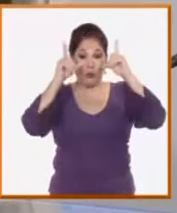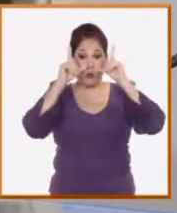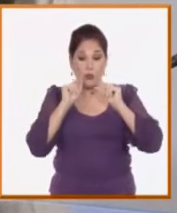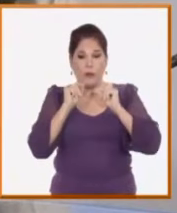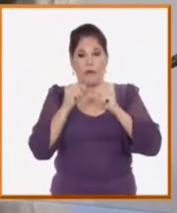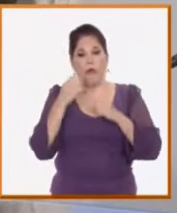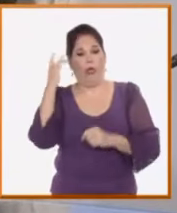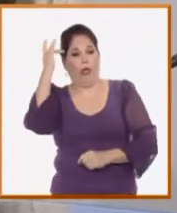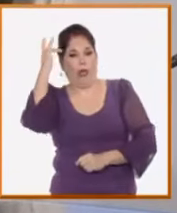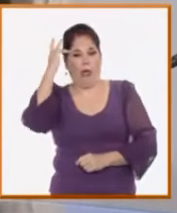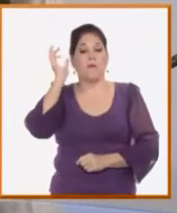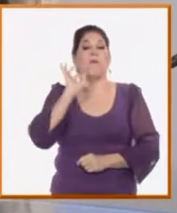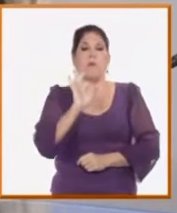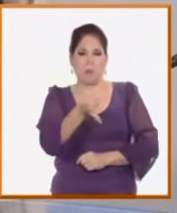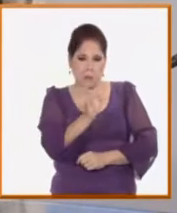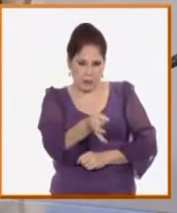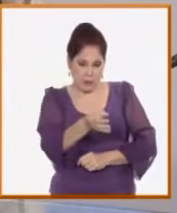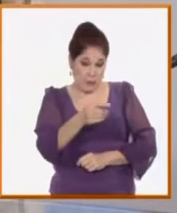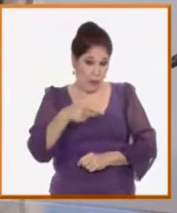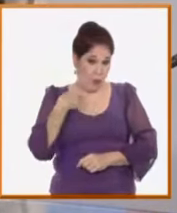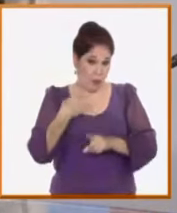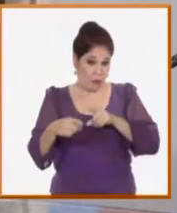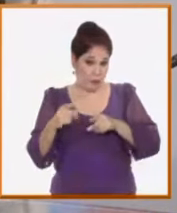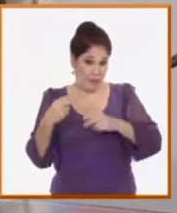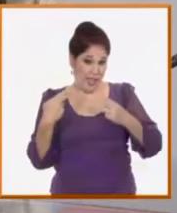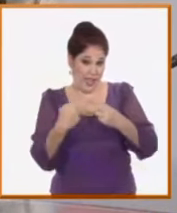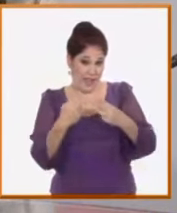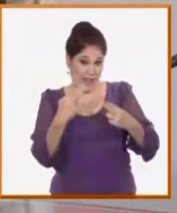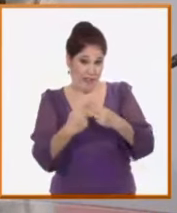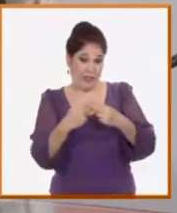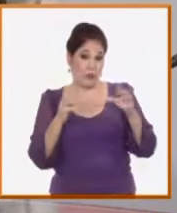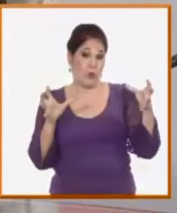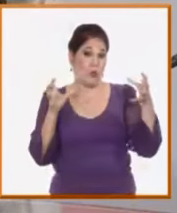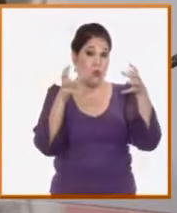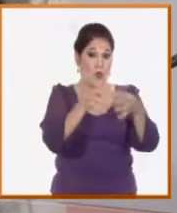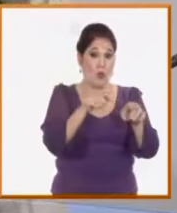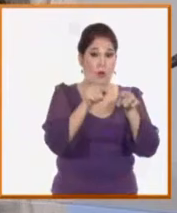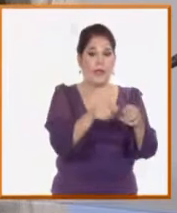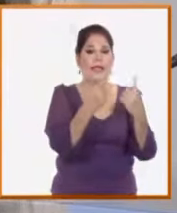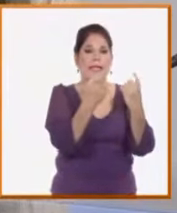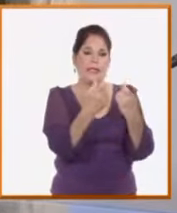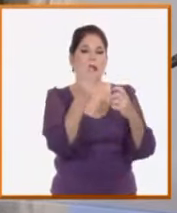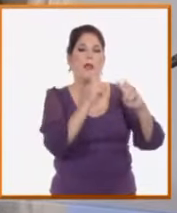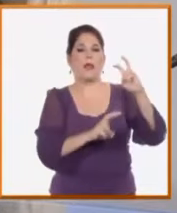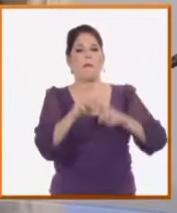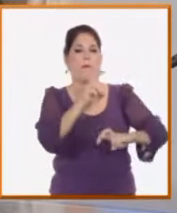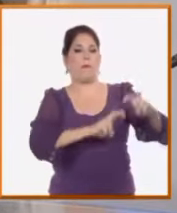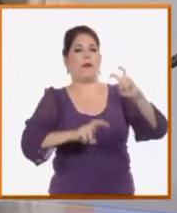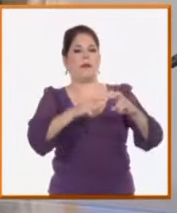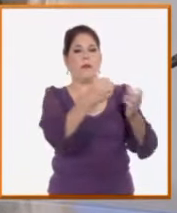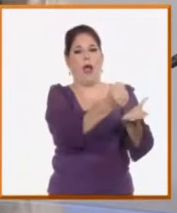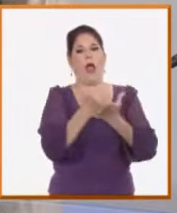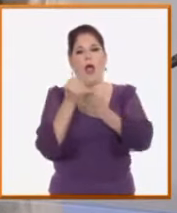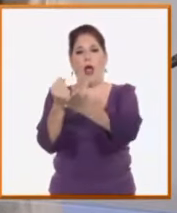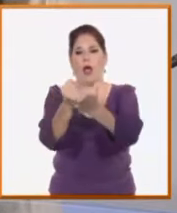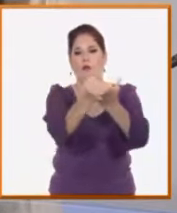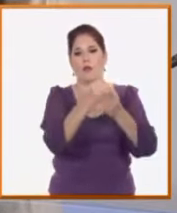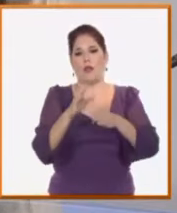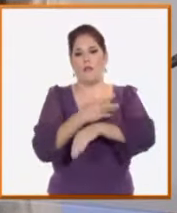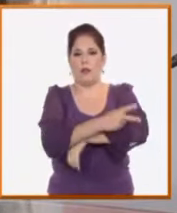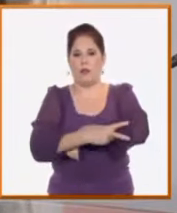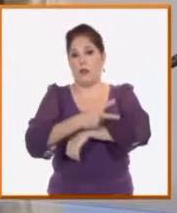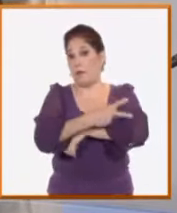que coincidieron todos los delegados en este evento es la necesidad de desarrollar investigaciones cooperadas fundamentalmente